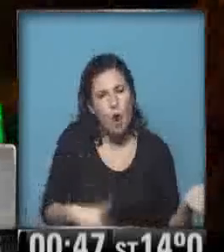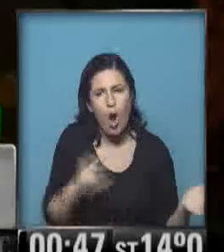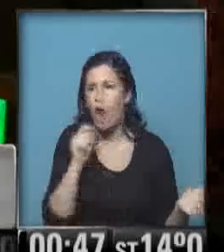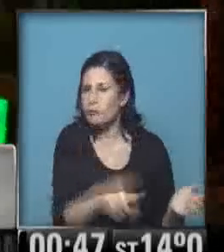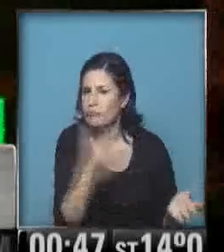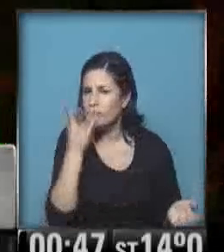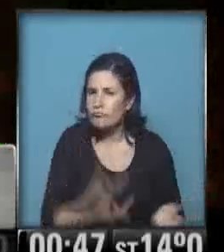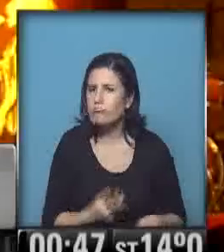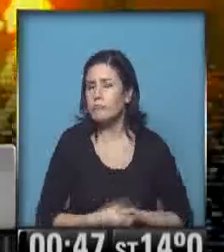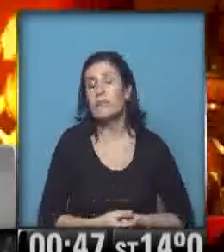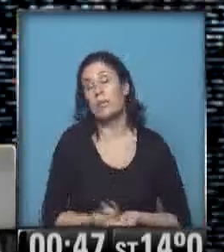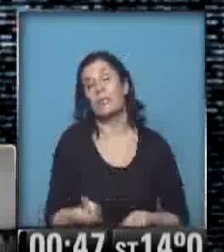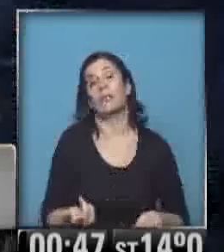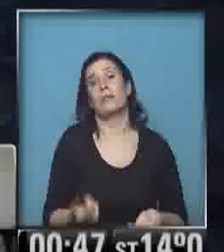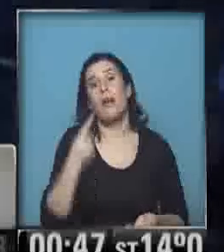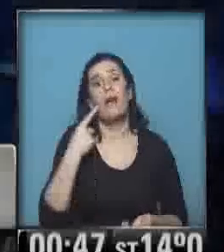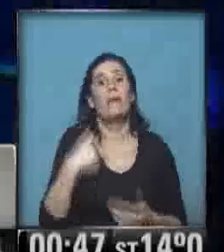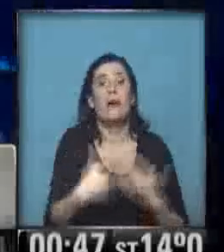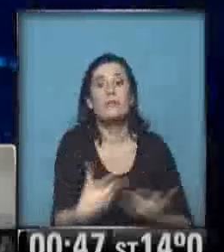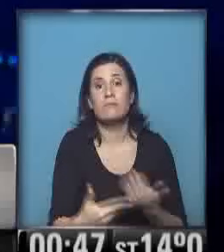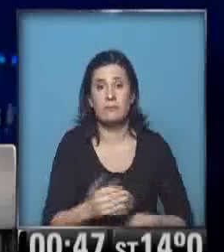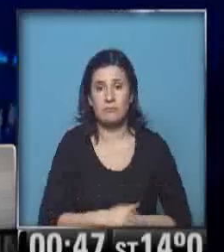siempre nada, esperando buenas cosas.